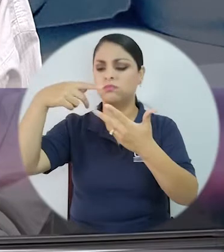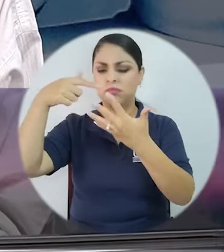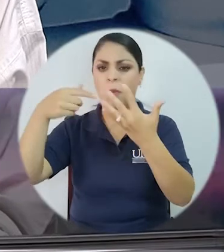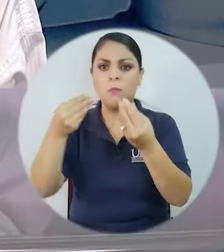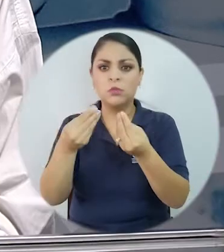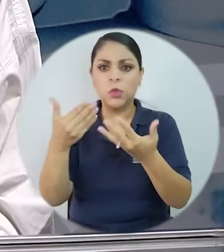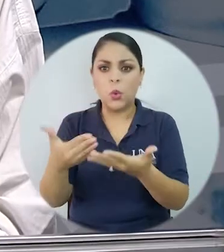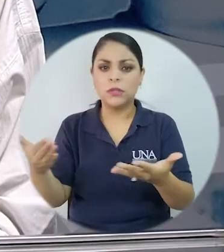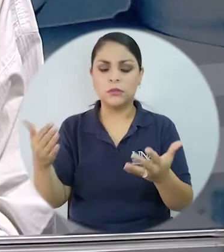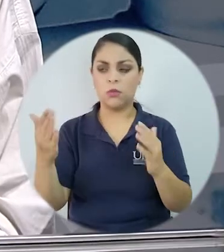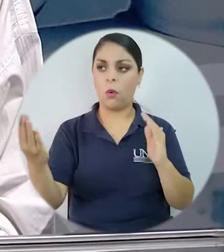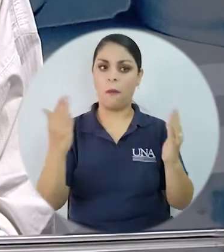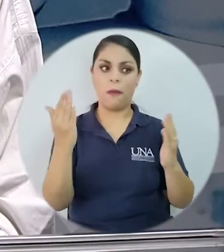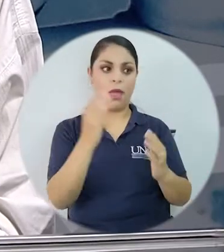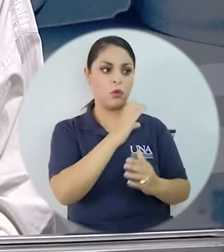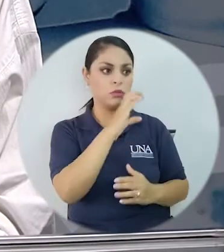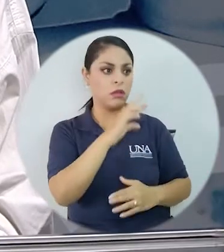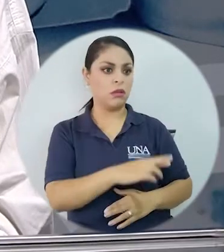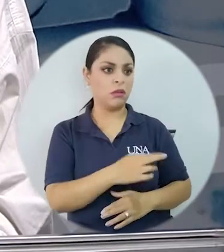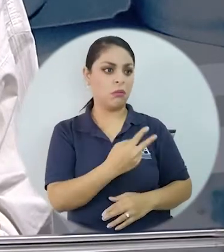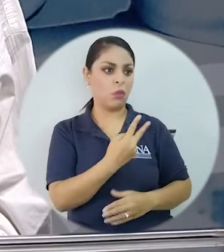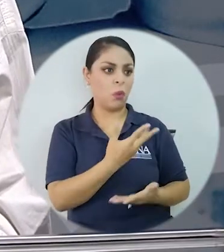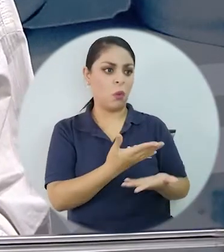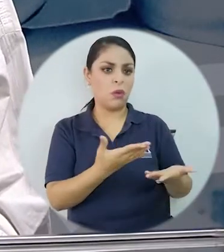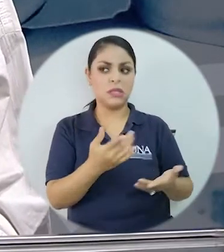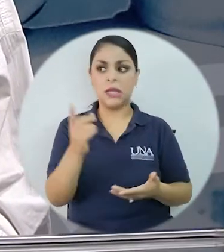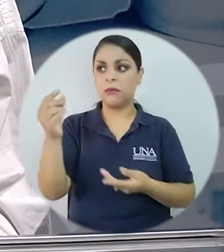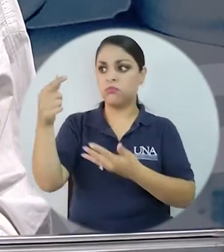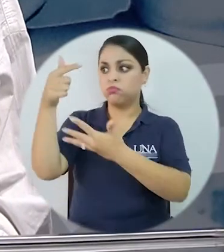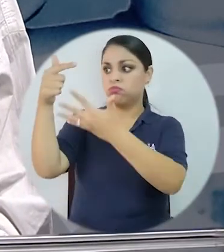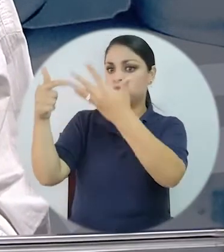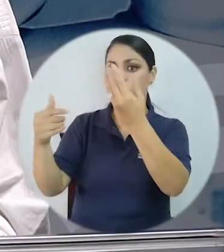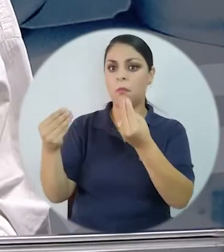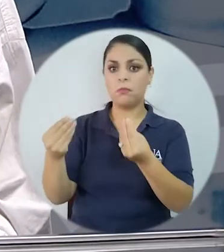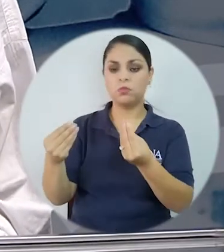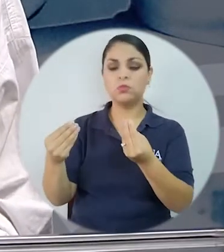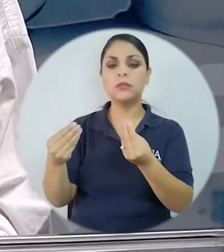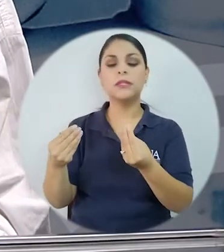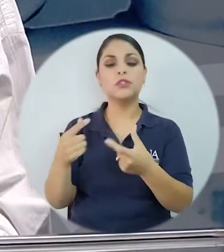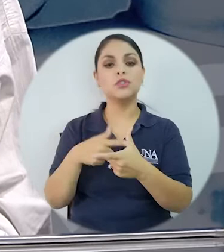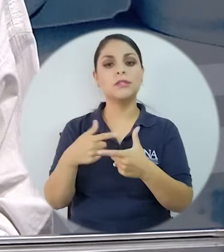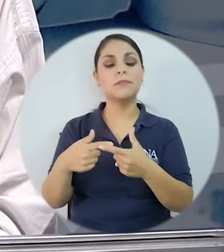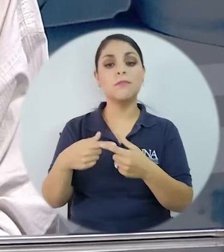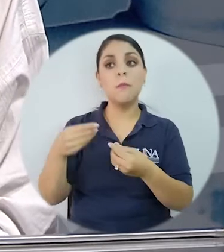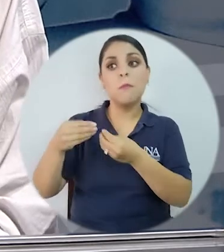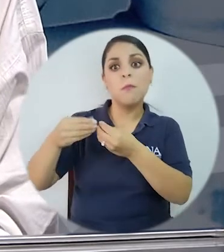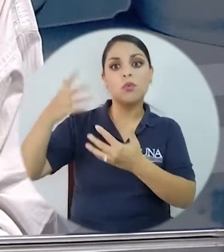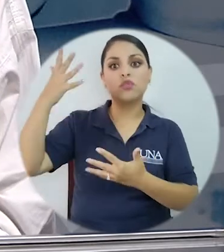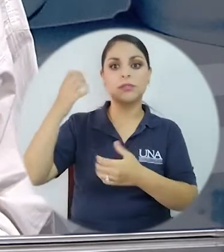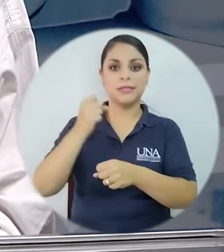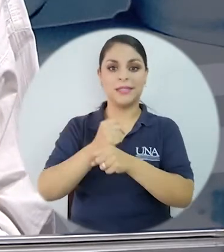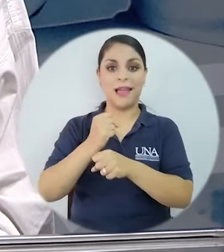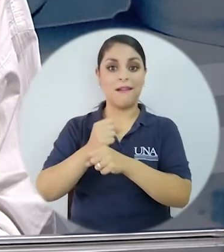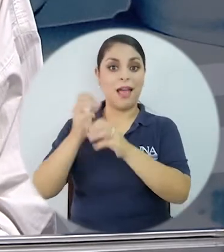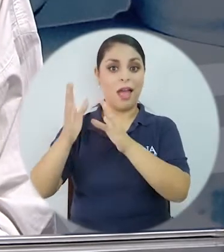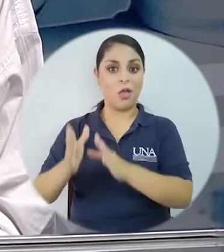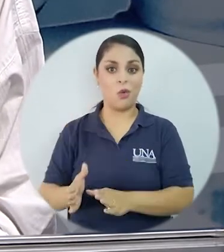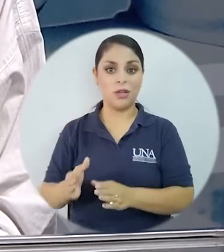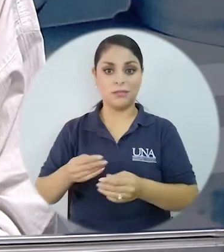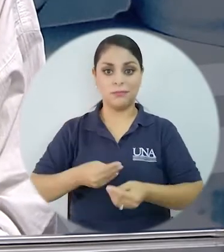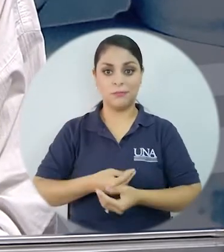abogados. Si uno lo compara y se da cuenta de algo que hasta hoy llega, espero que haya disminuido un poco, la cantidad de